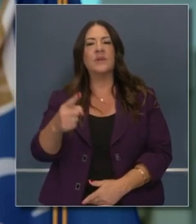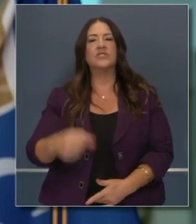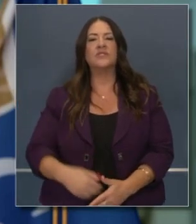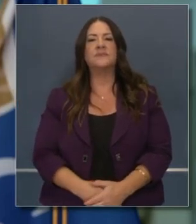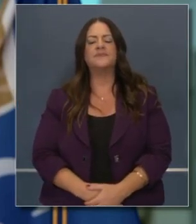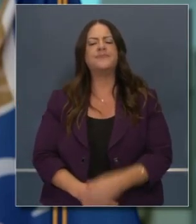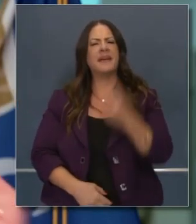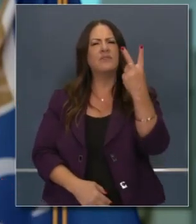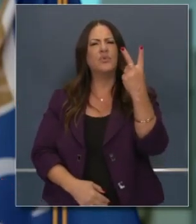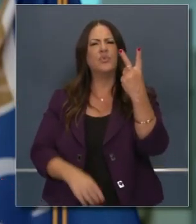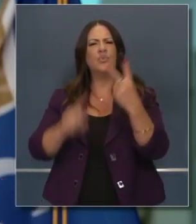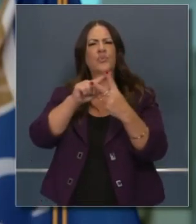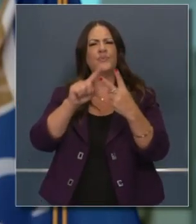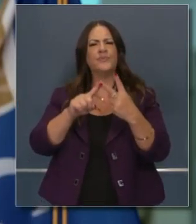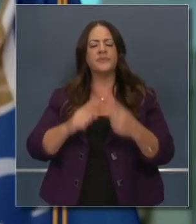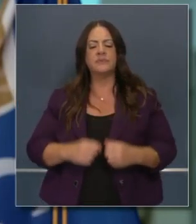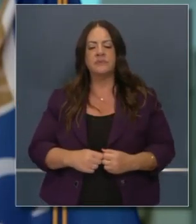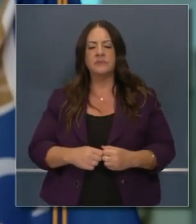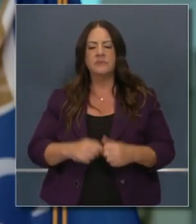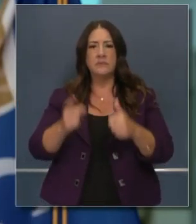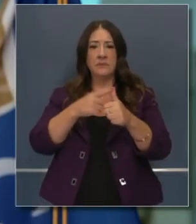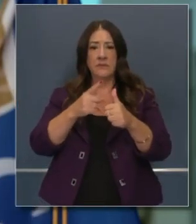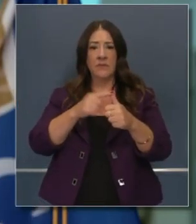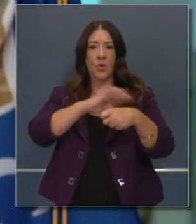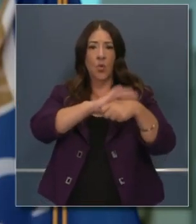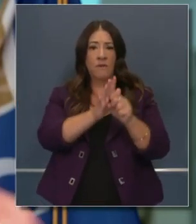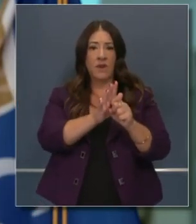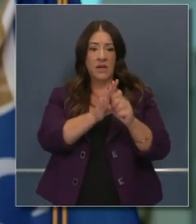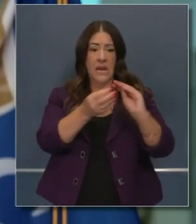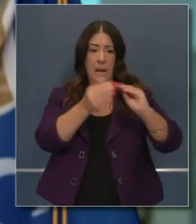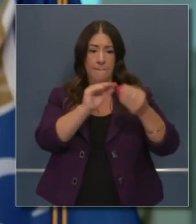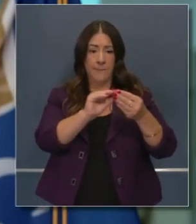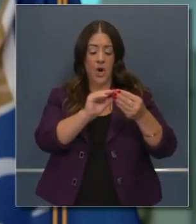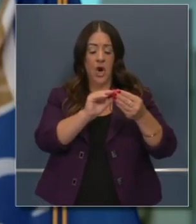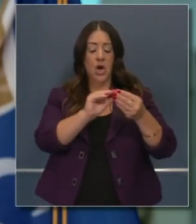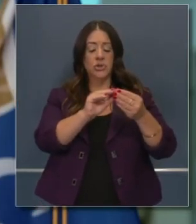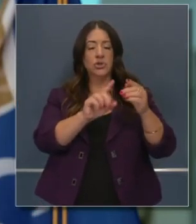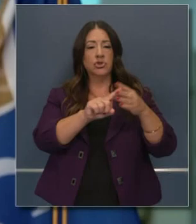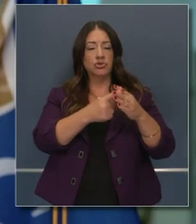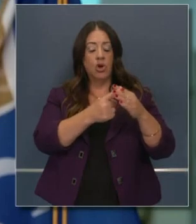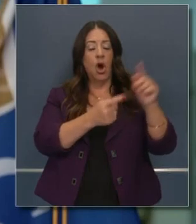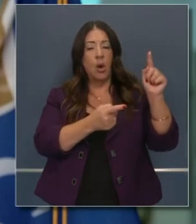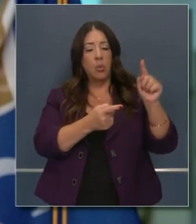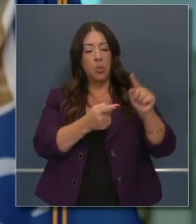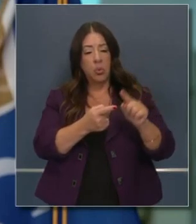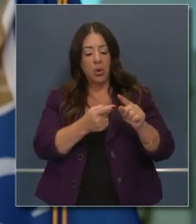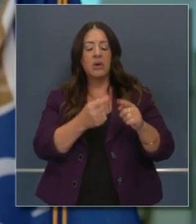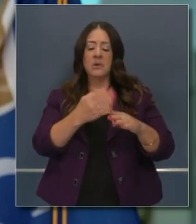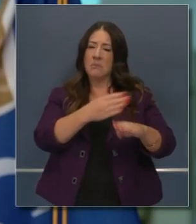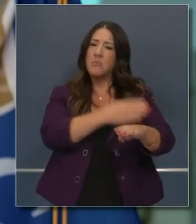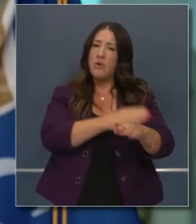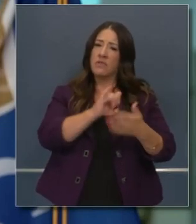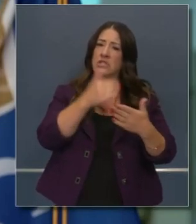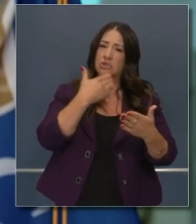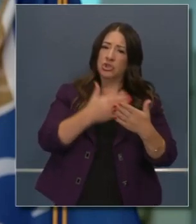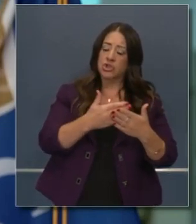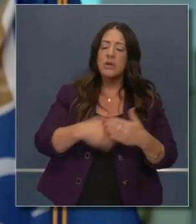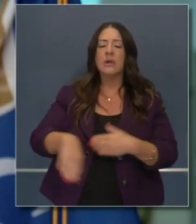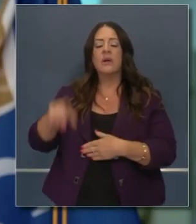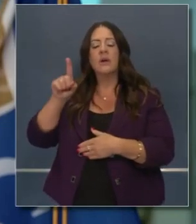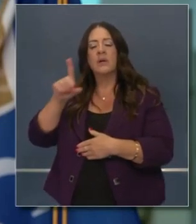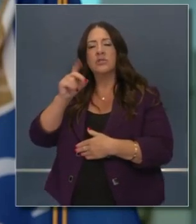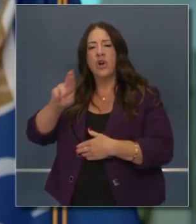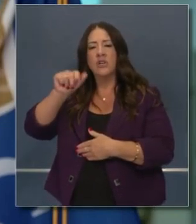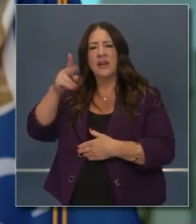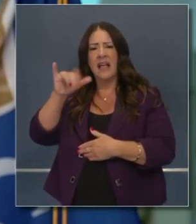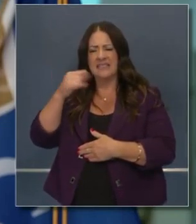Yes. Tengo dos preguntas. Primero, hemos visto que han mejorado los números del coronavirus,